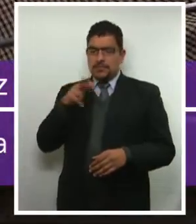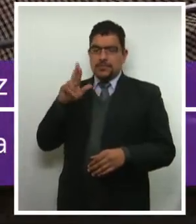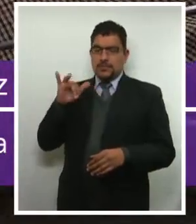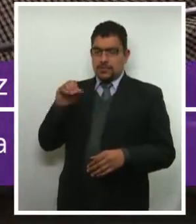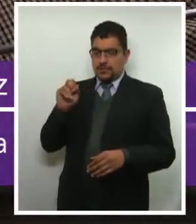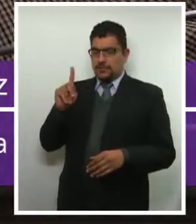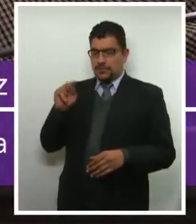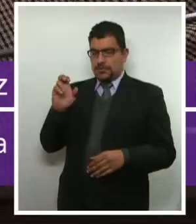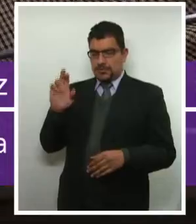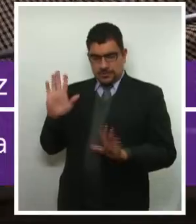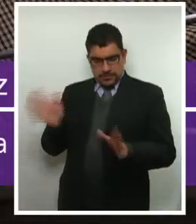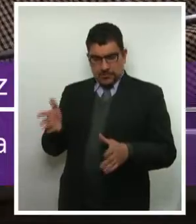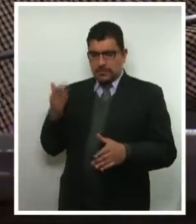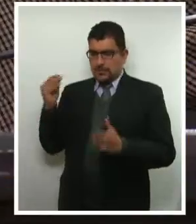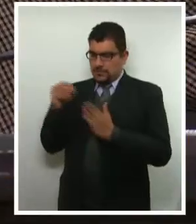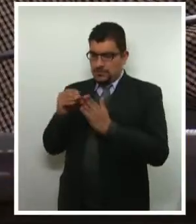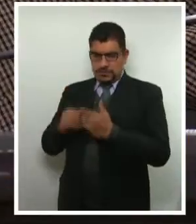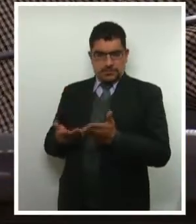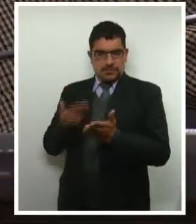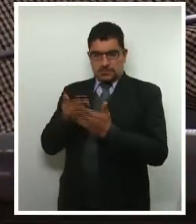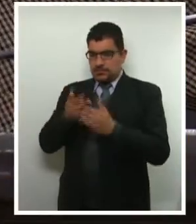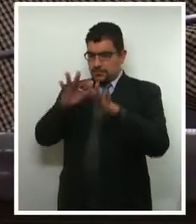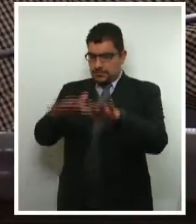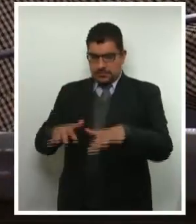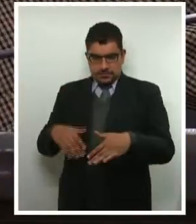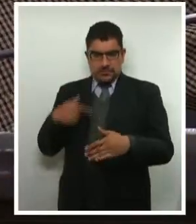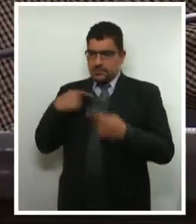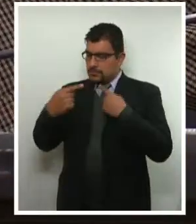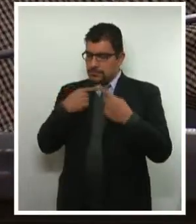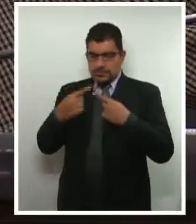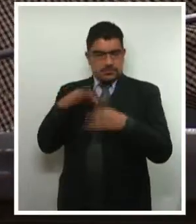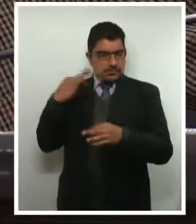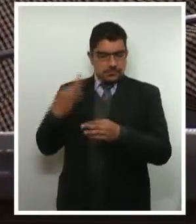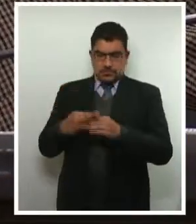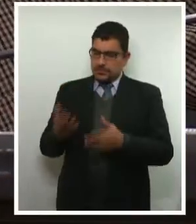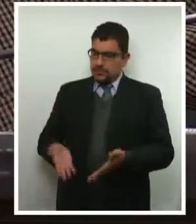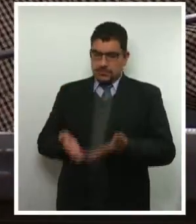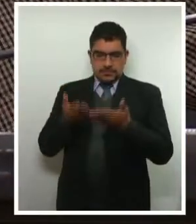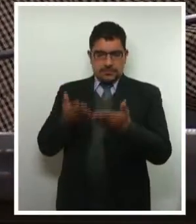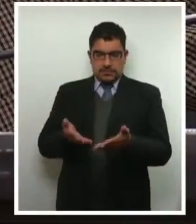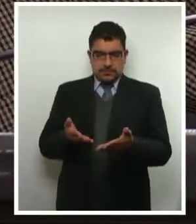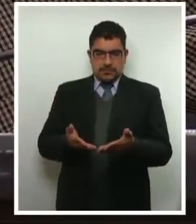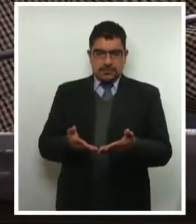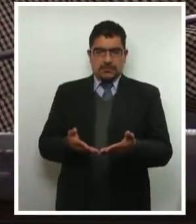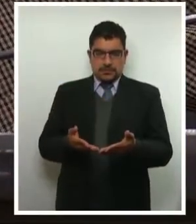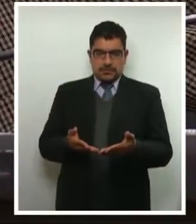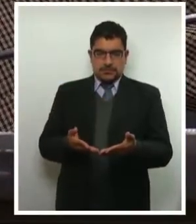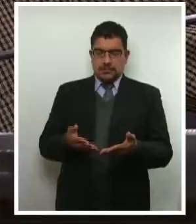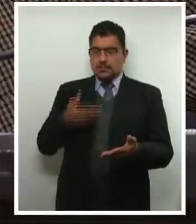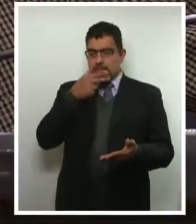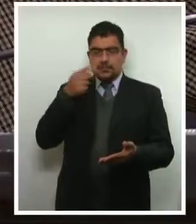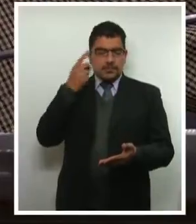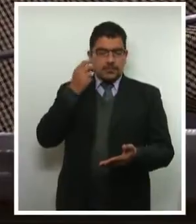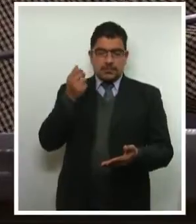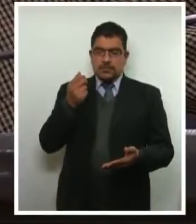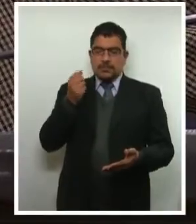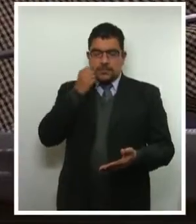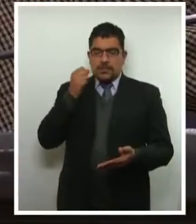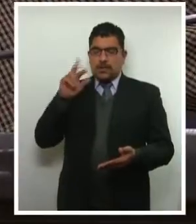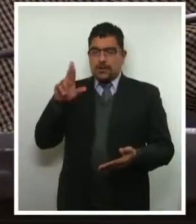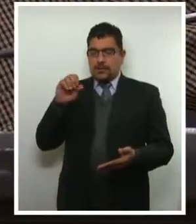Peter de que se presentó aquí el debate, lo propuso el senador Roberto